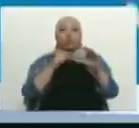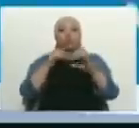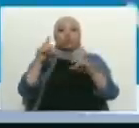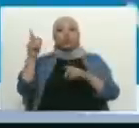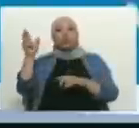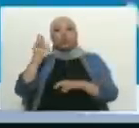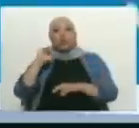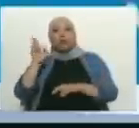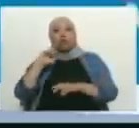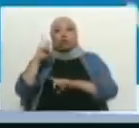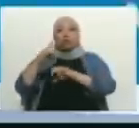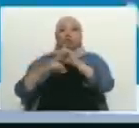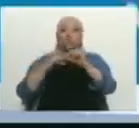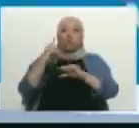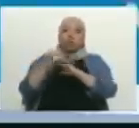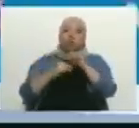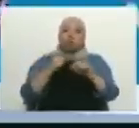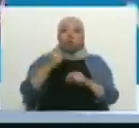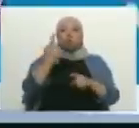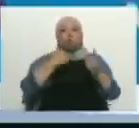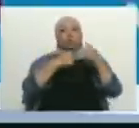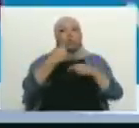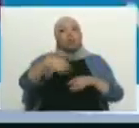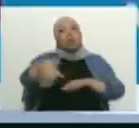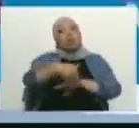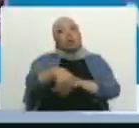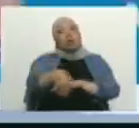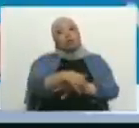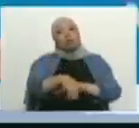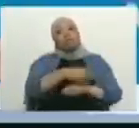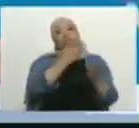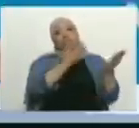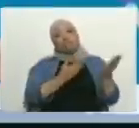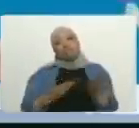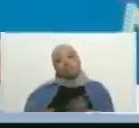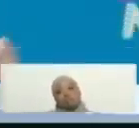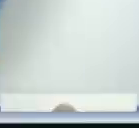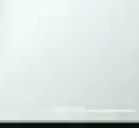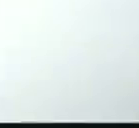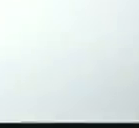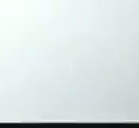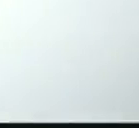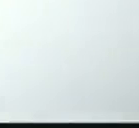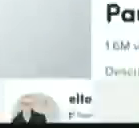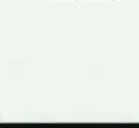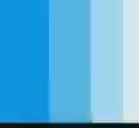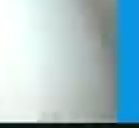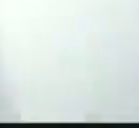las paredes y de la calle. Bienvenida. Adelante.